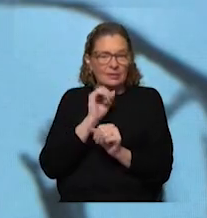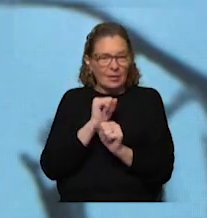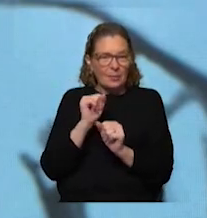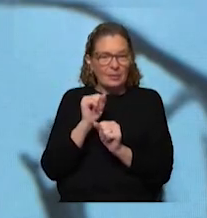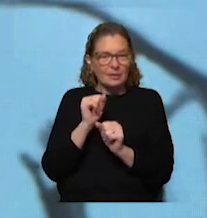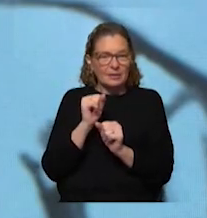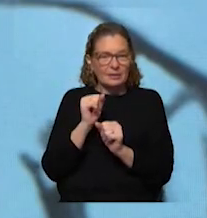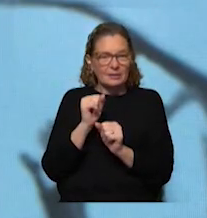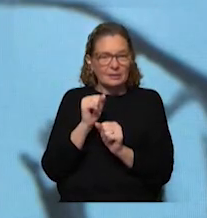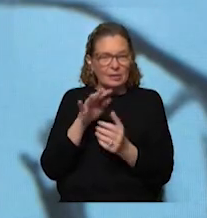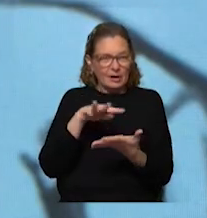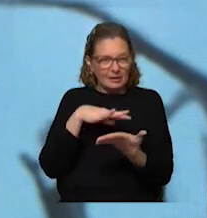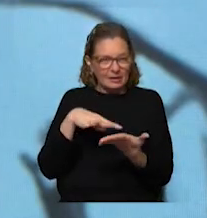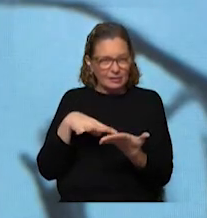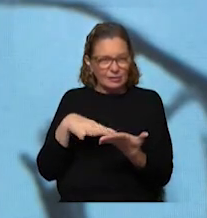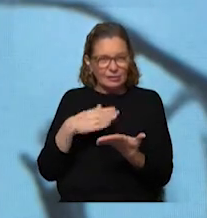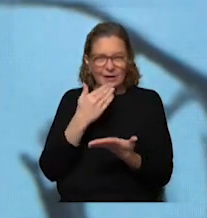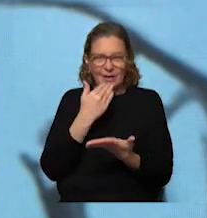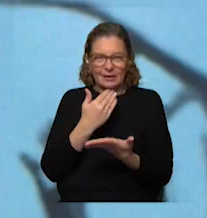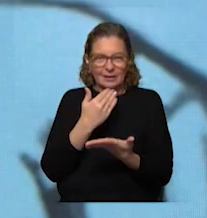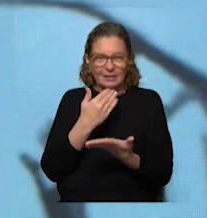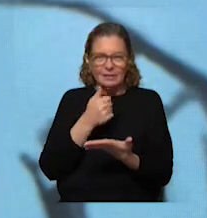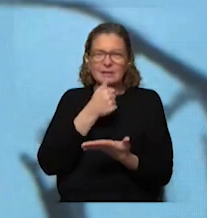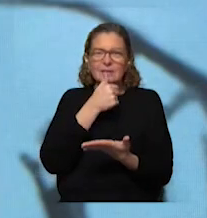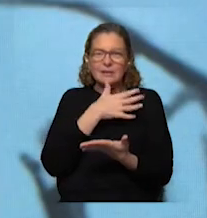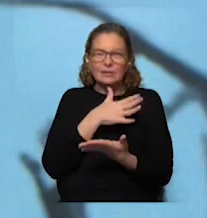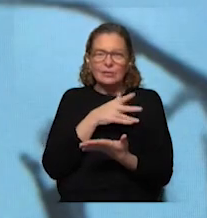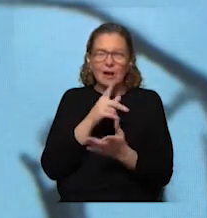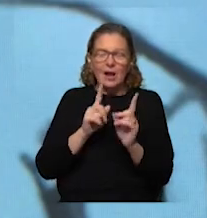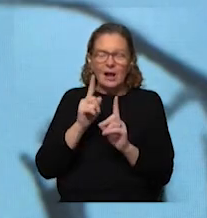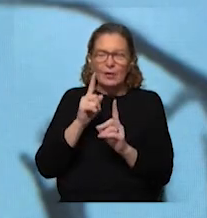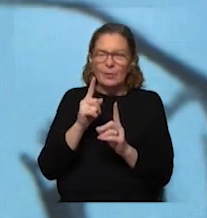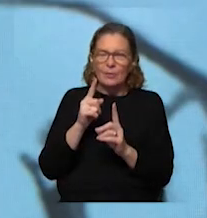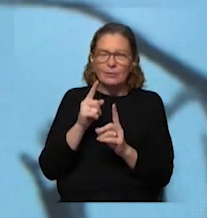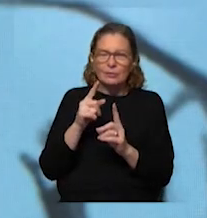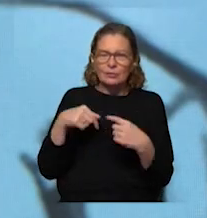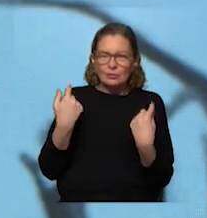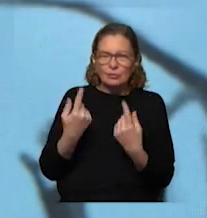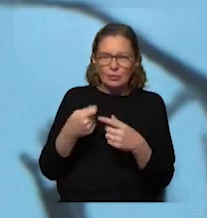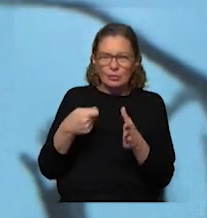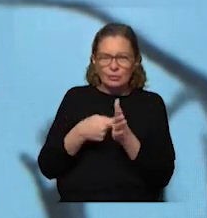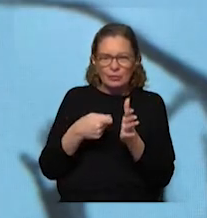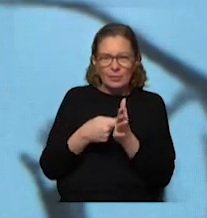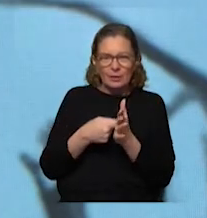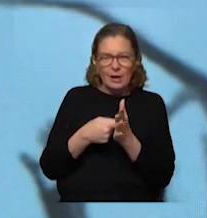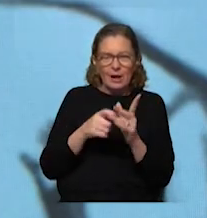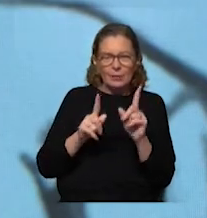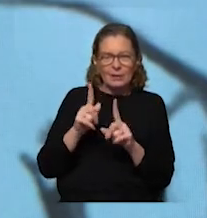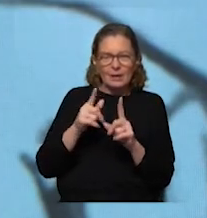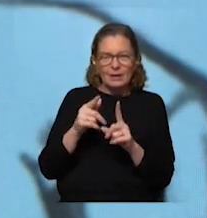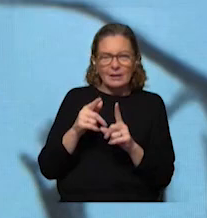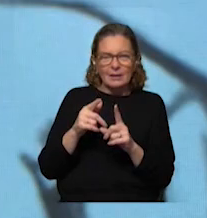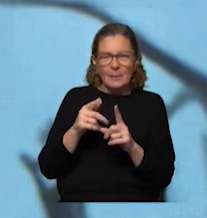y que los lectores y las lecturas agradecen este tipo de historias no hay algo muy instalado estamos todos enchufados Sí pero la gente también agradece